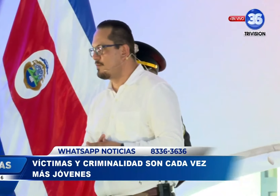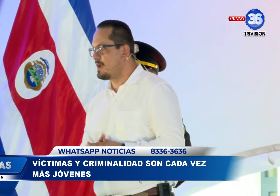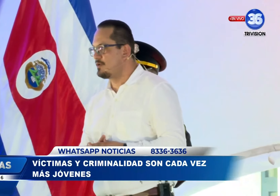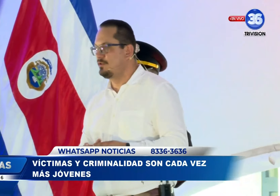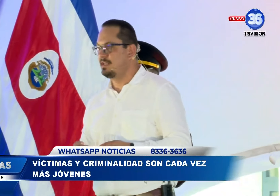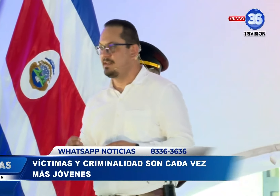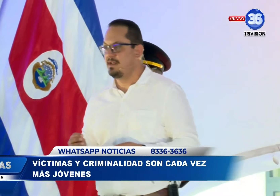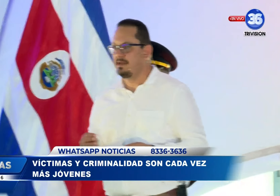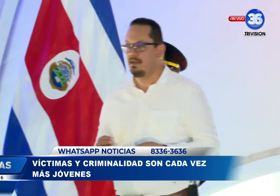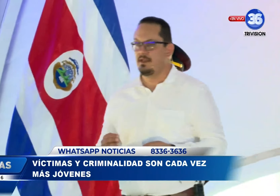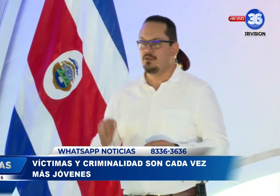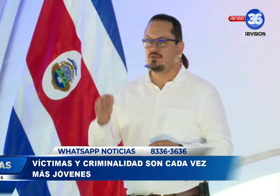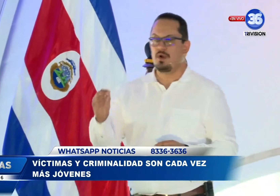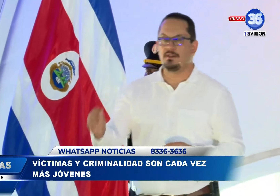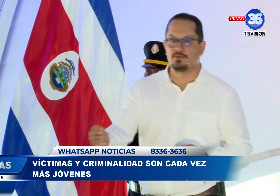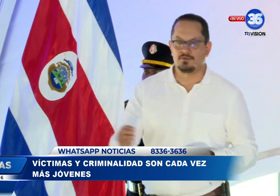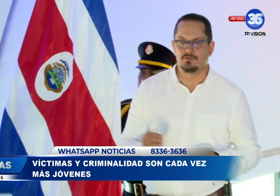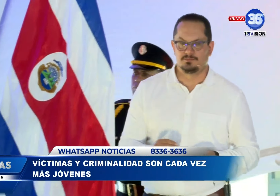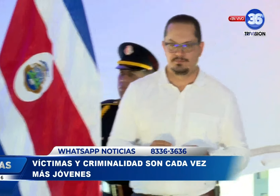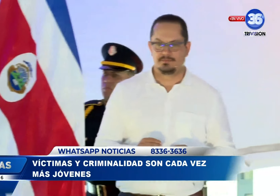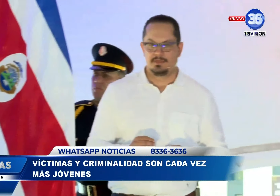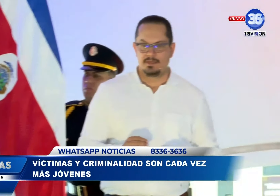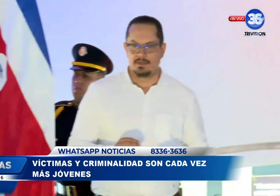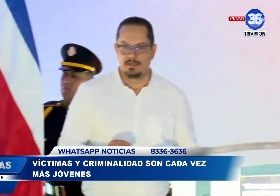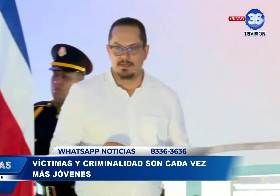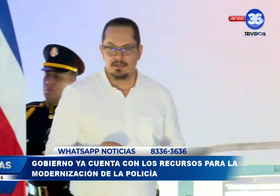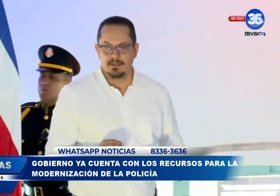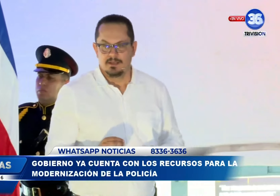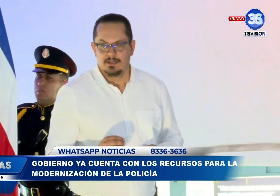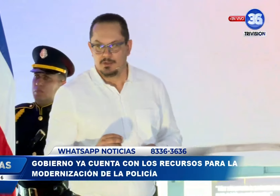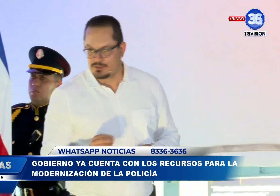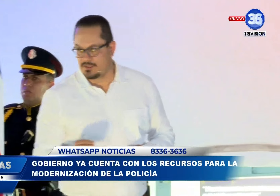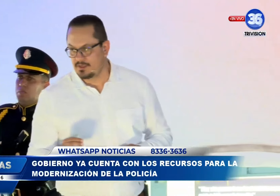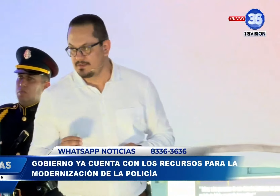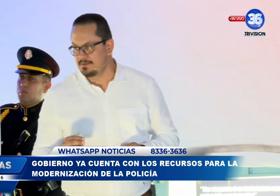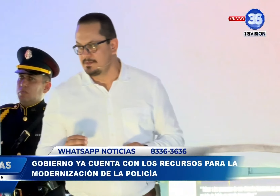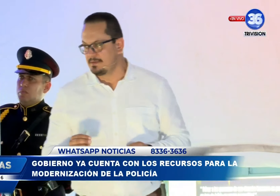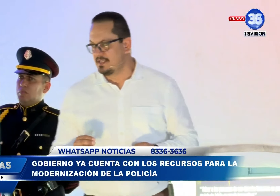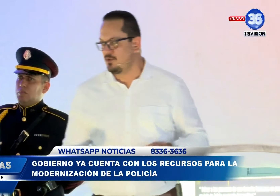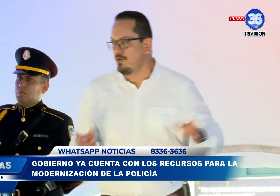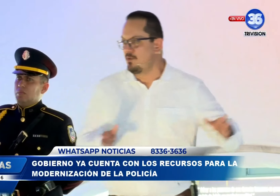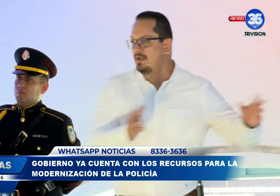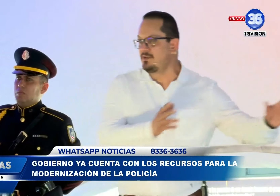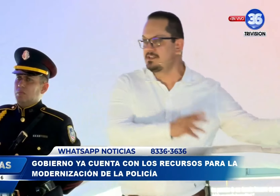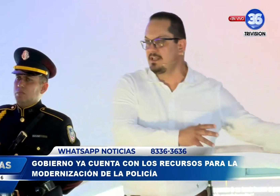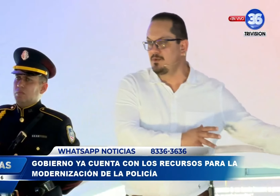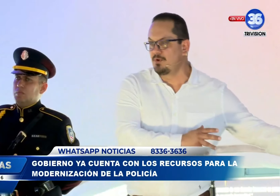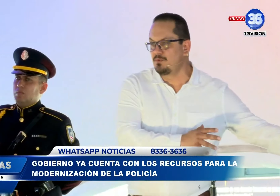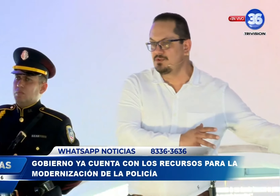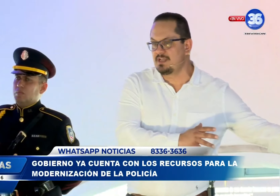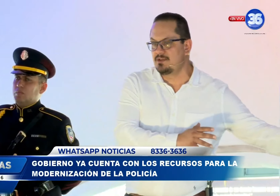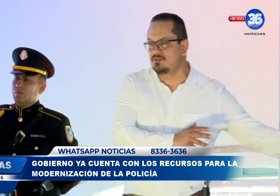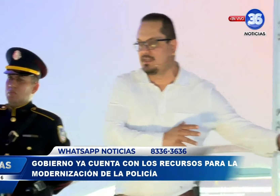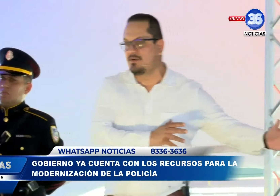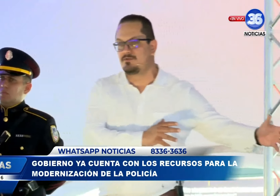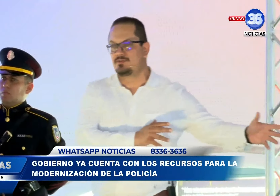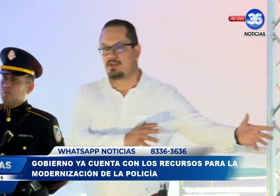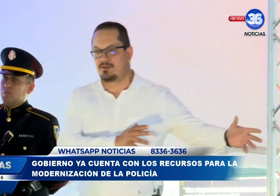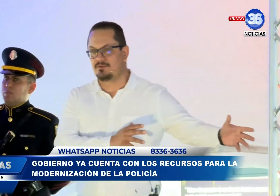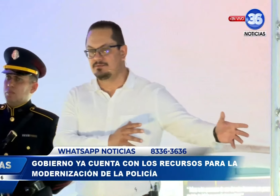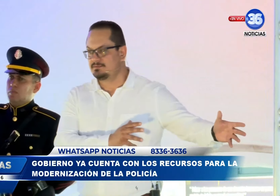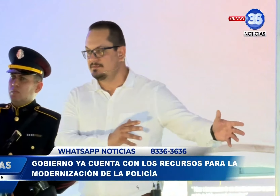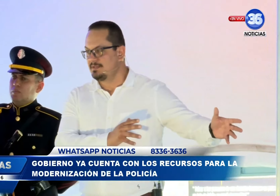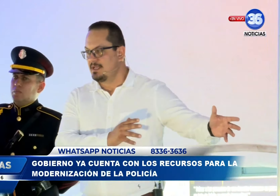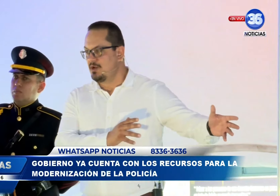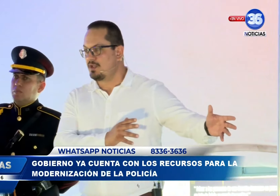a conformar con detener sujetos. No, señores, eso lo hemos venido haciendo por muchos años y no ha